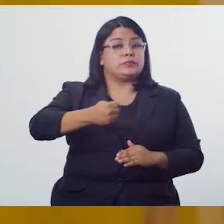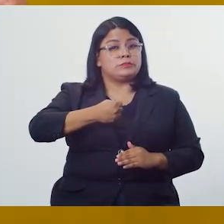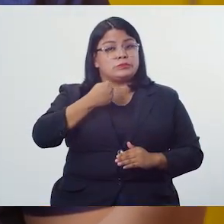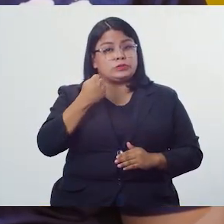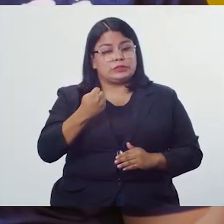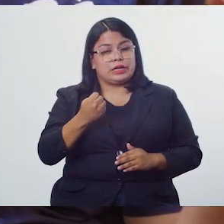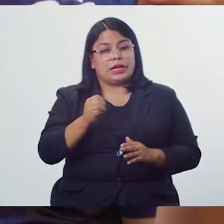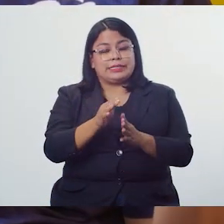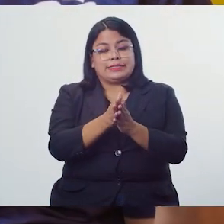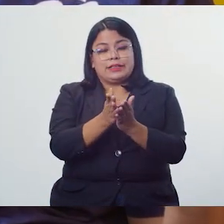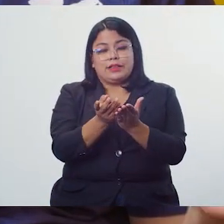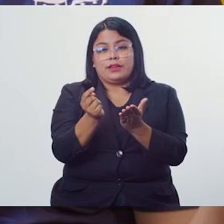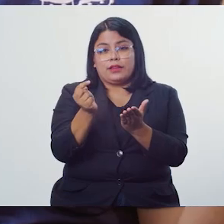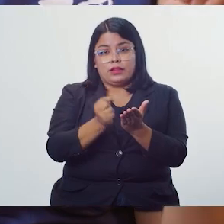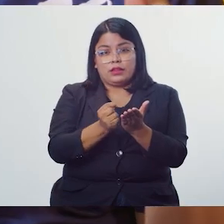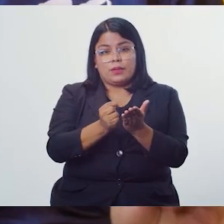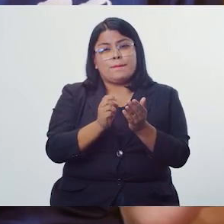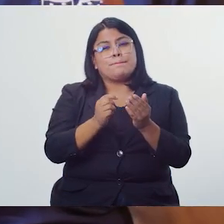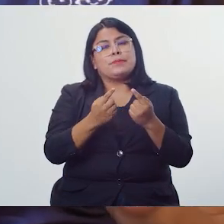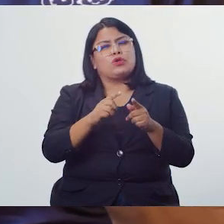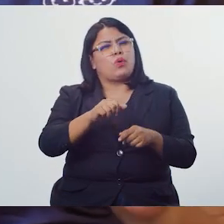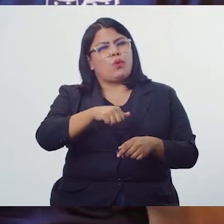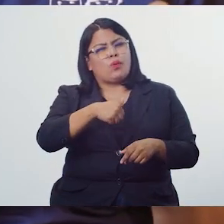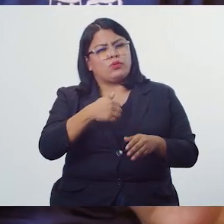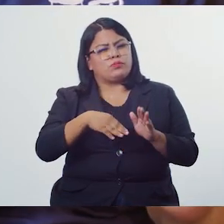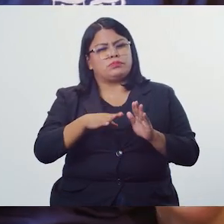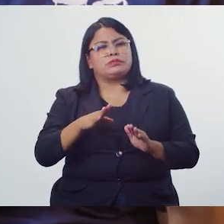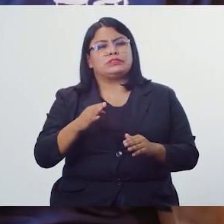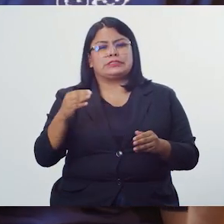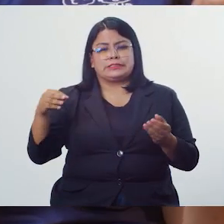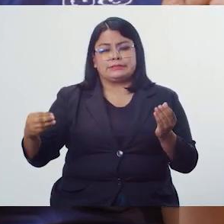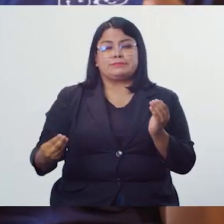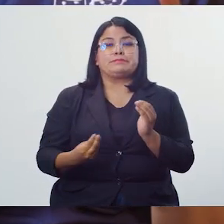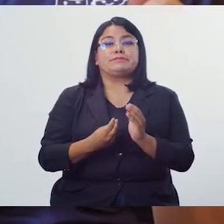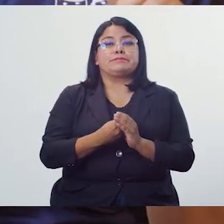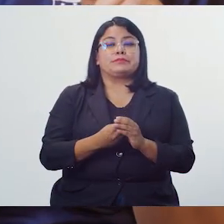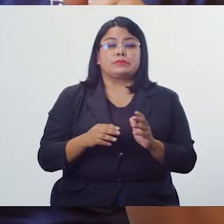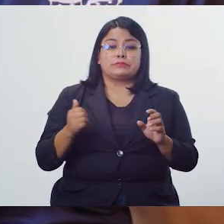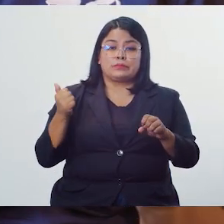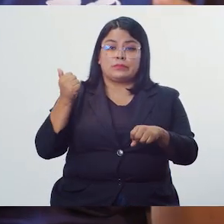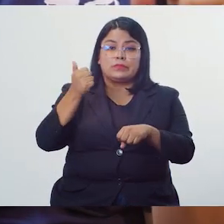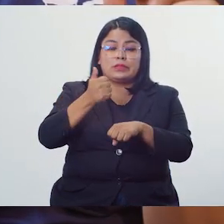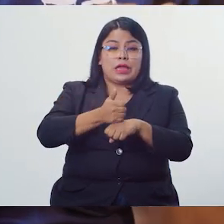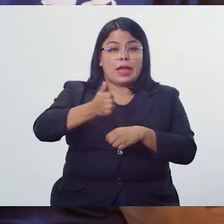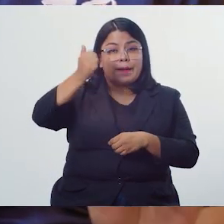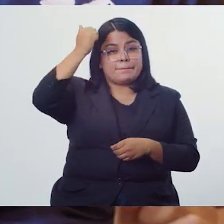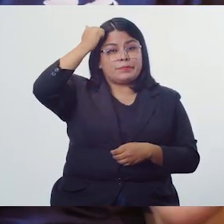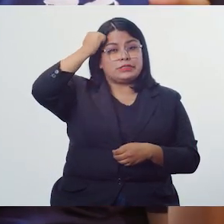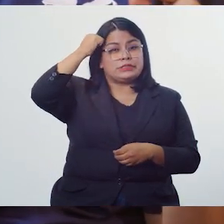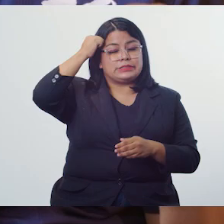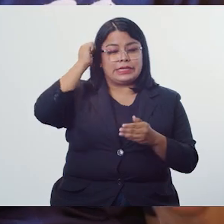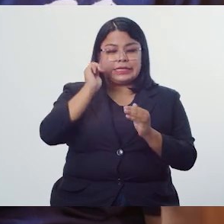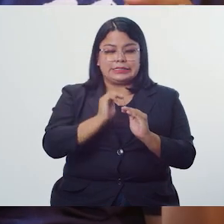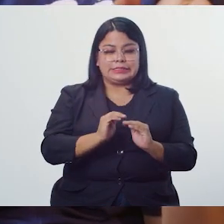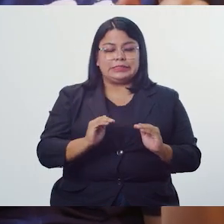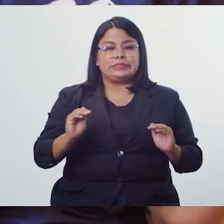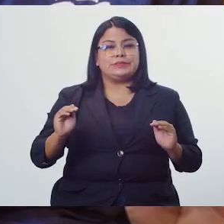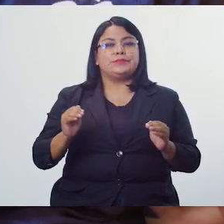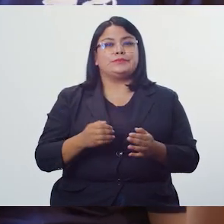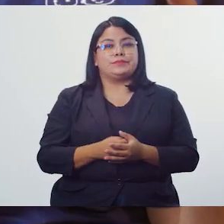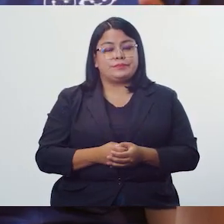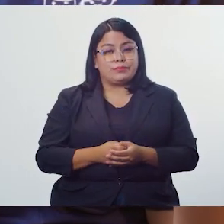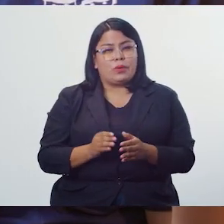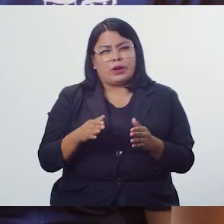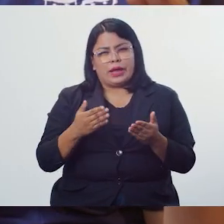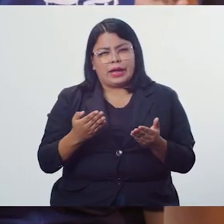del libro de texto. Sin embargo, es otra sección más, ¿verdad? Donde consolidamos los aprendizajes de los niños y las